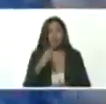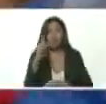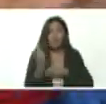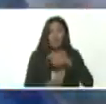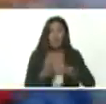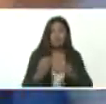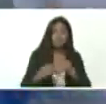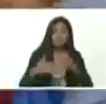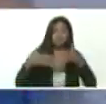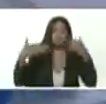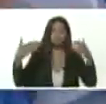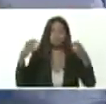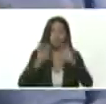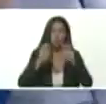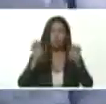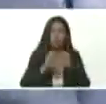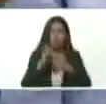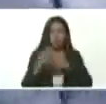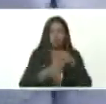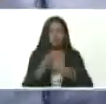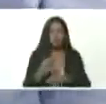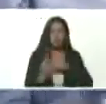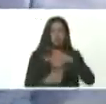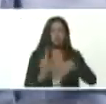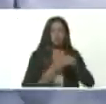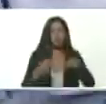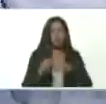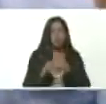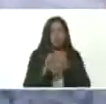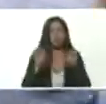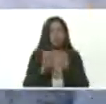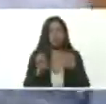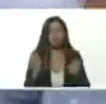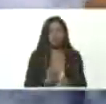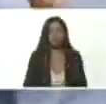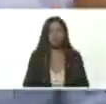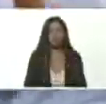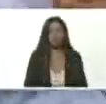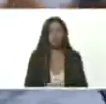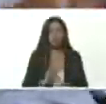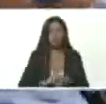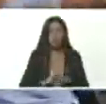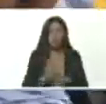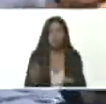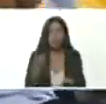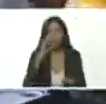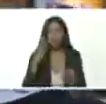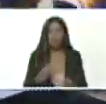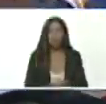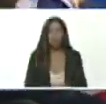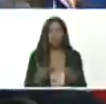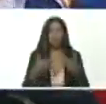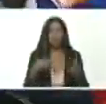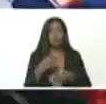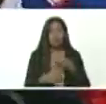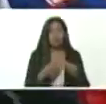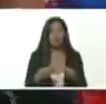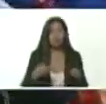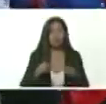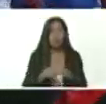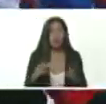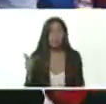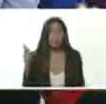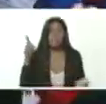creaciones más grandes en materia educativa. Revolucionó la educación. Porque nos permitió, presidente, dar